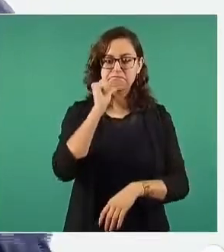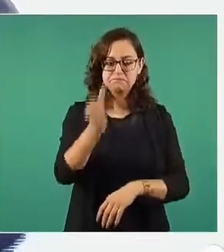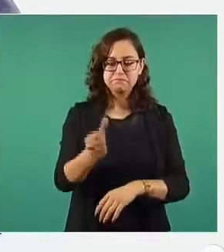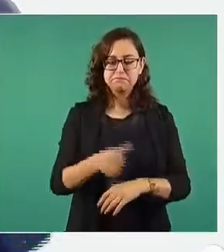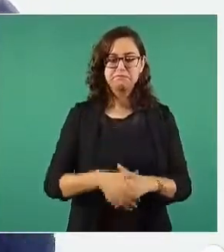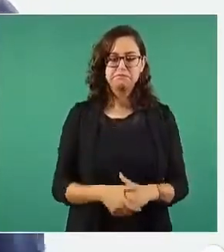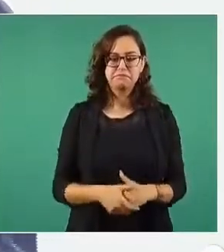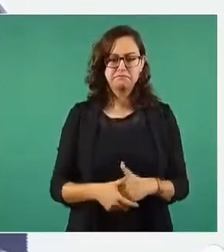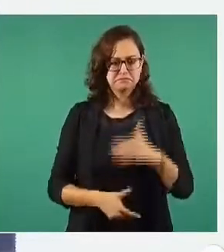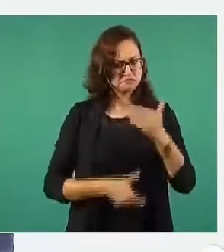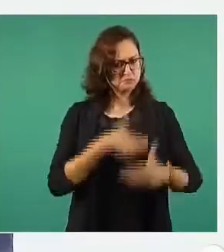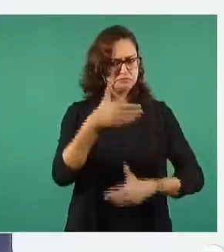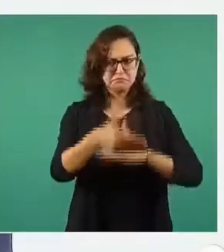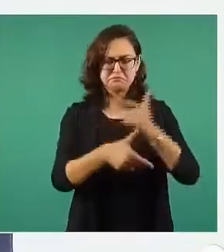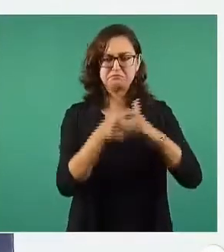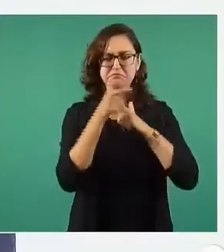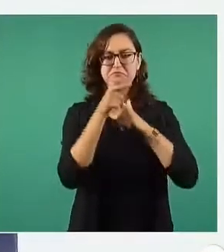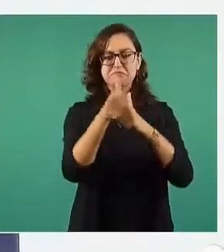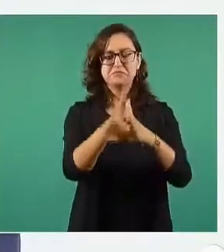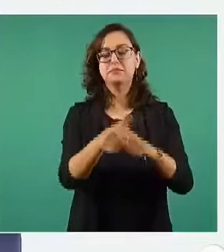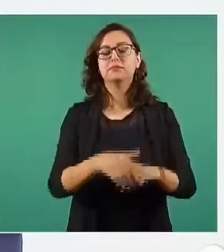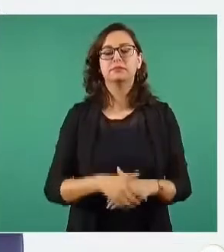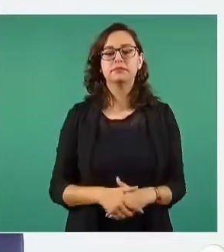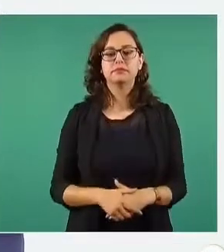y adelante.